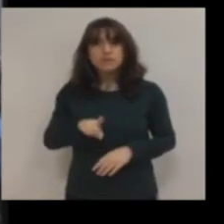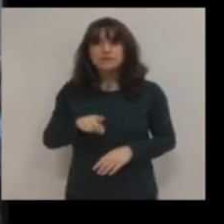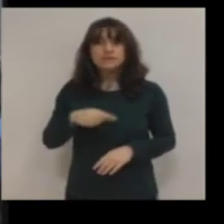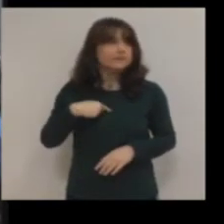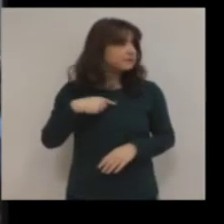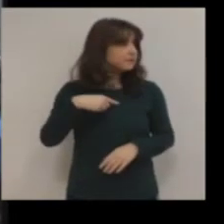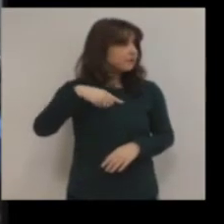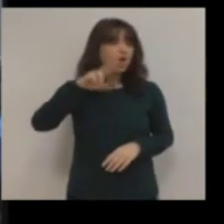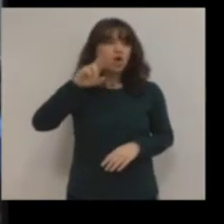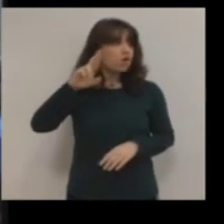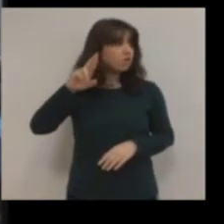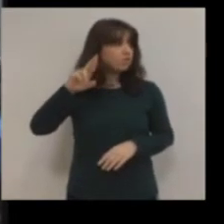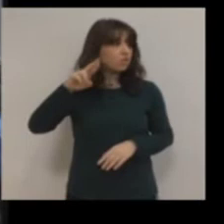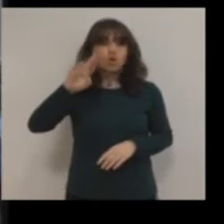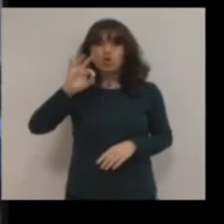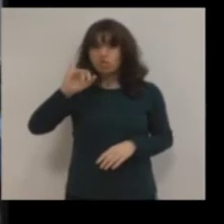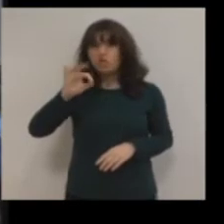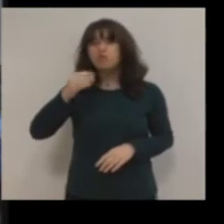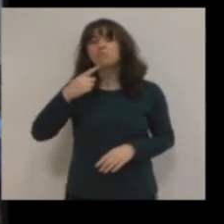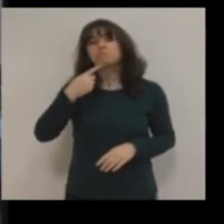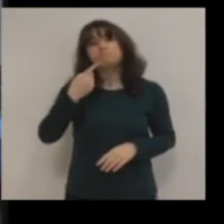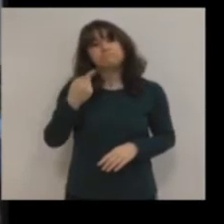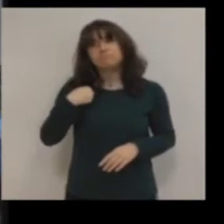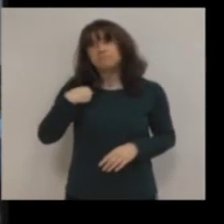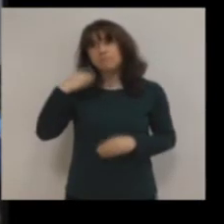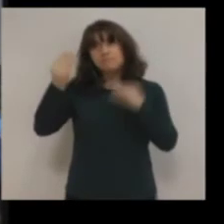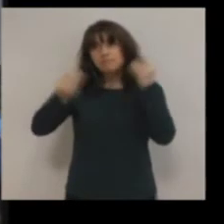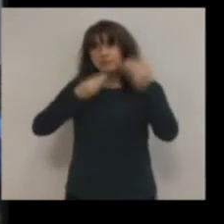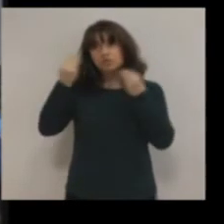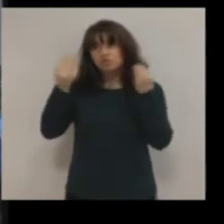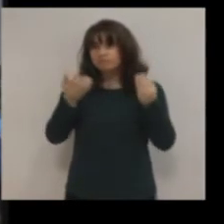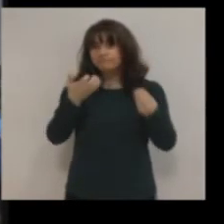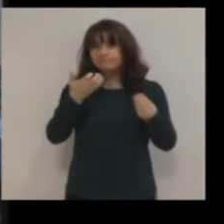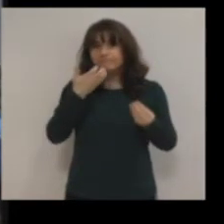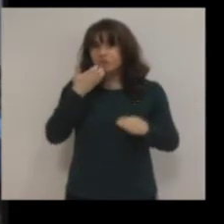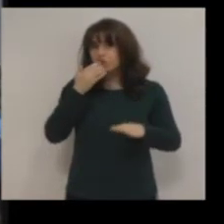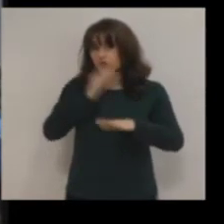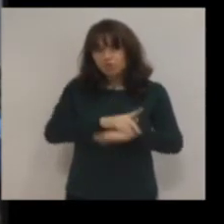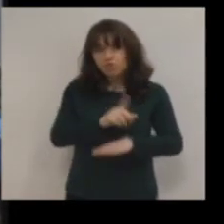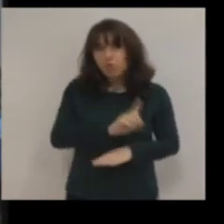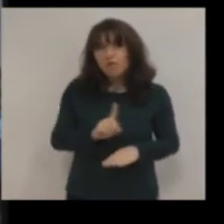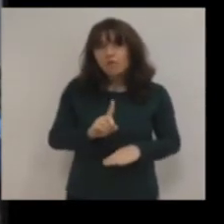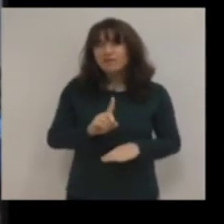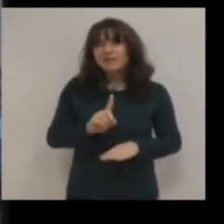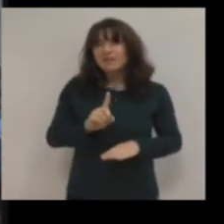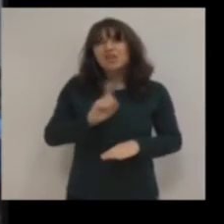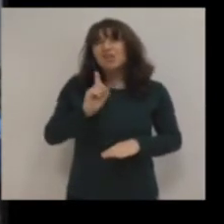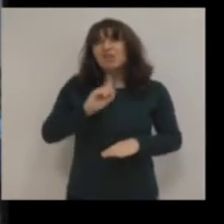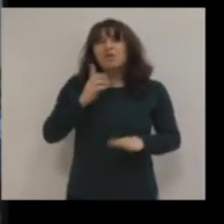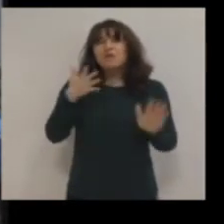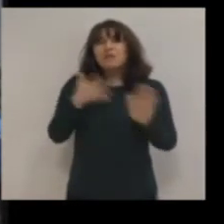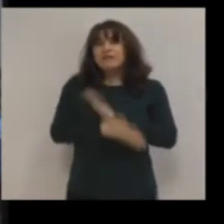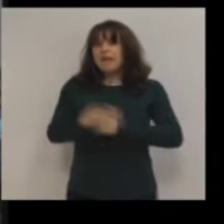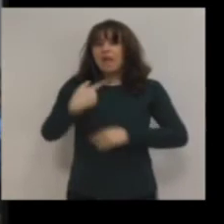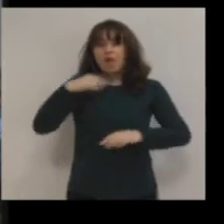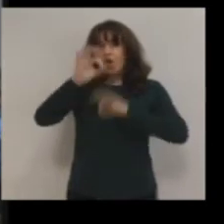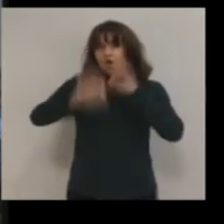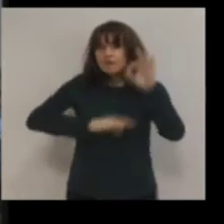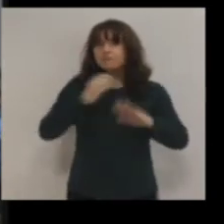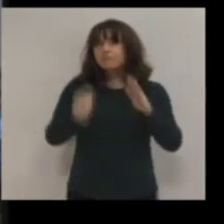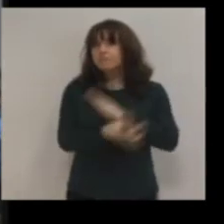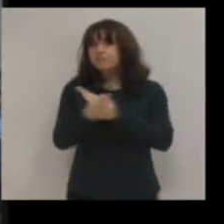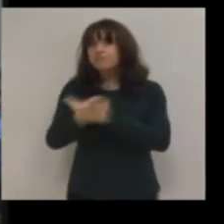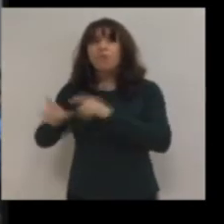además no se puede, todo lo que no se cumpla. Yo creo que no es cuestión de crear ya más organismos ni tener más convenciones,